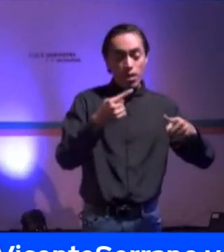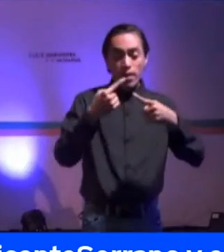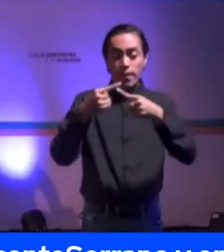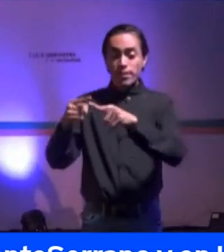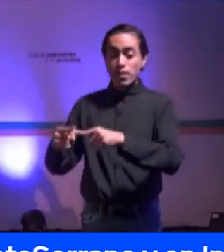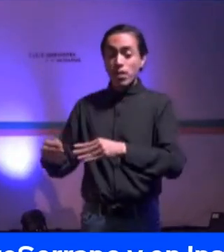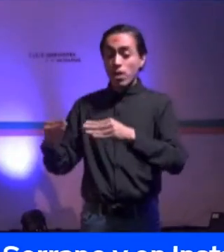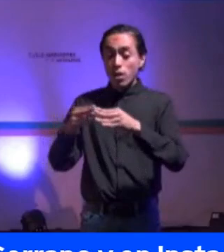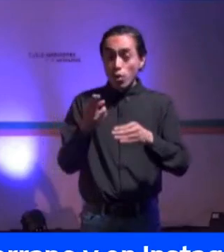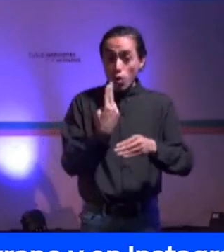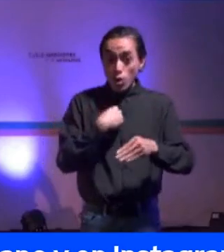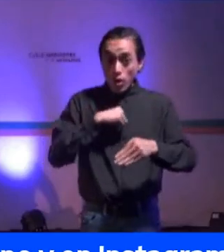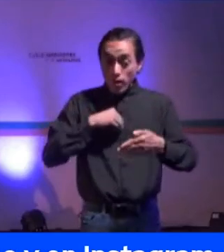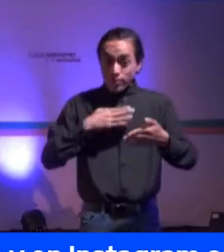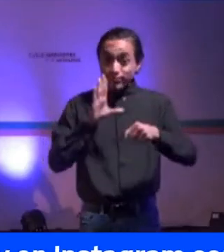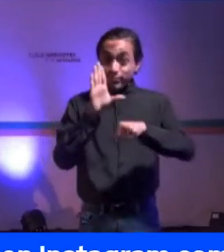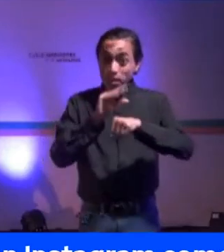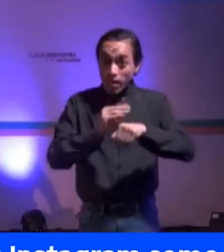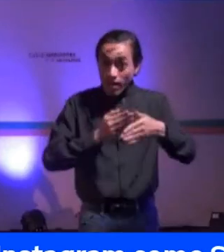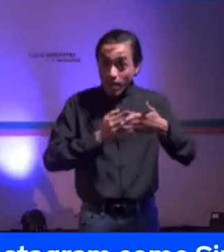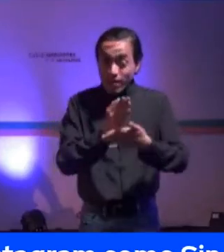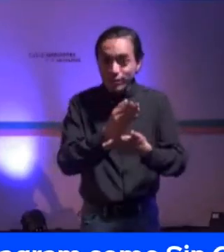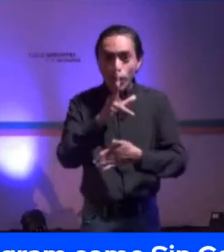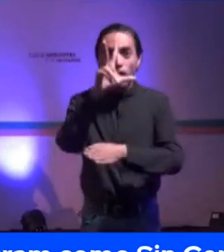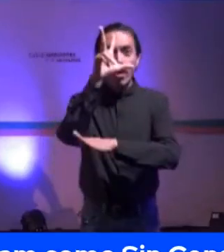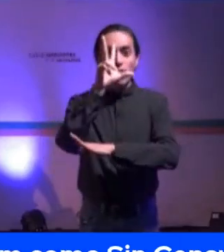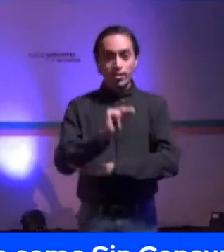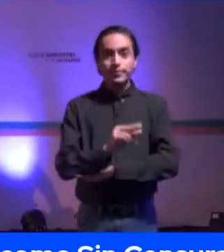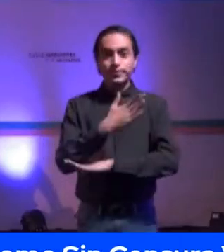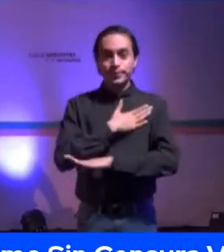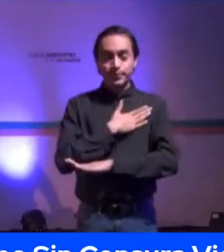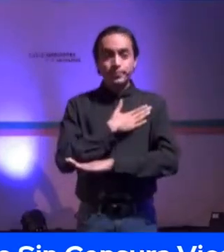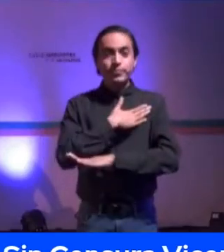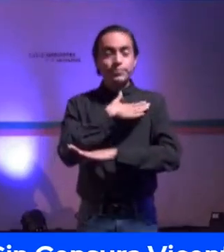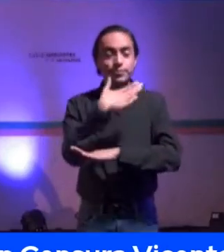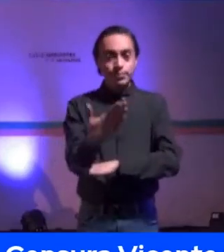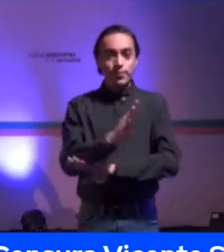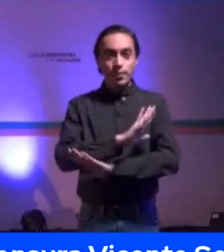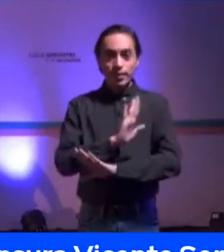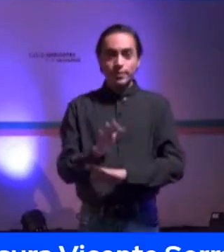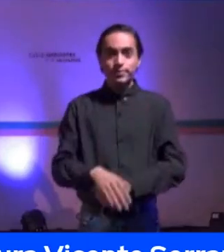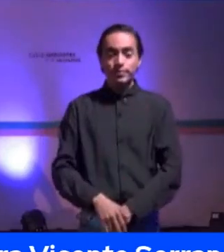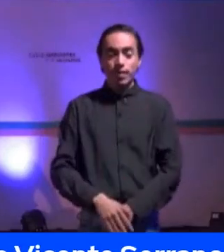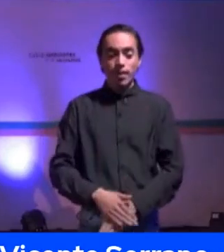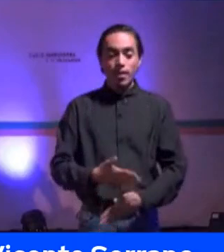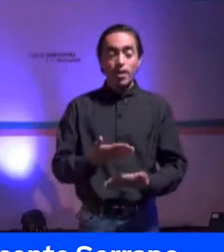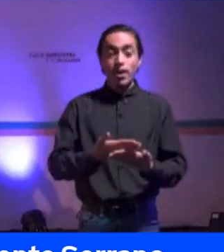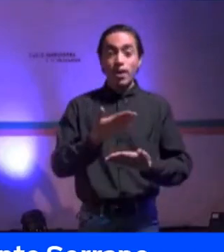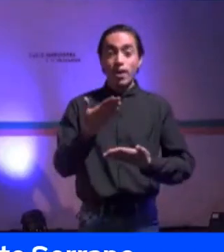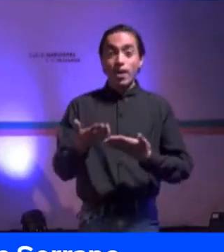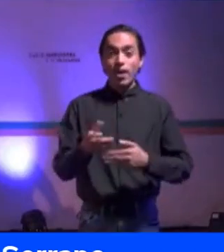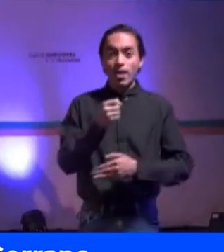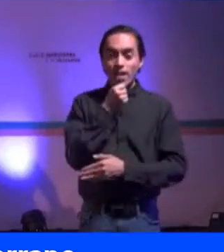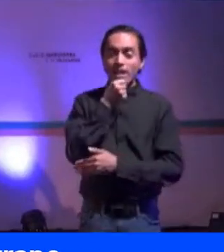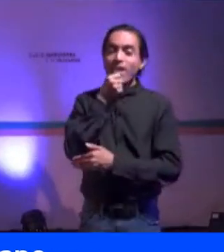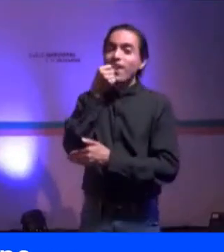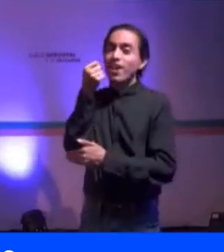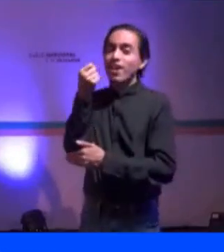¿lo vamos a permitir? Muy bien, dicho una vez esto, le cedo la palabra a Meme